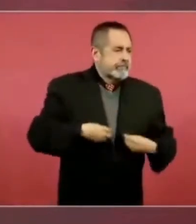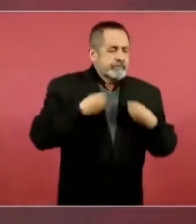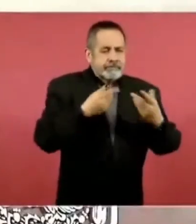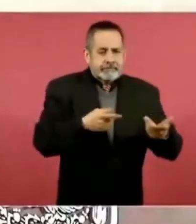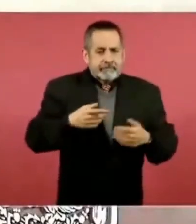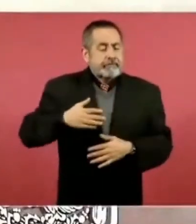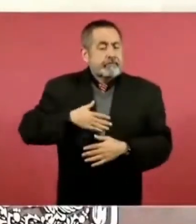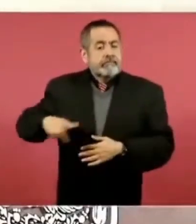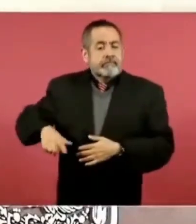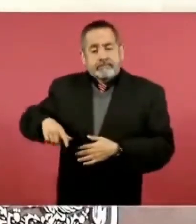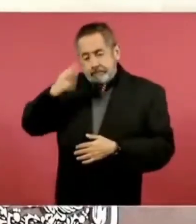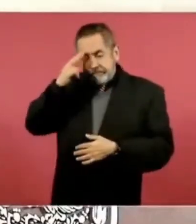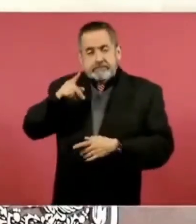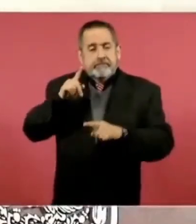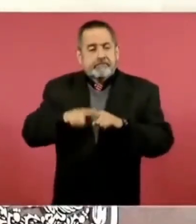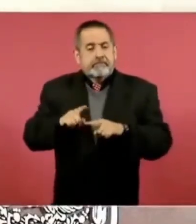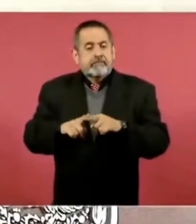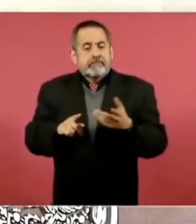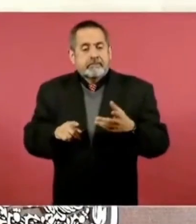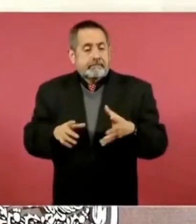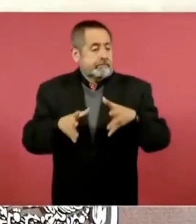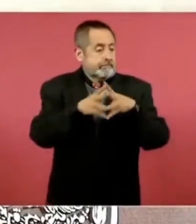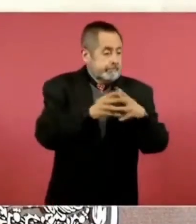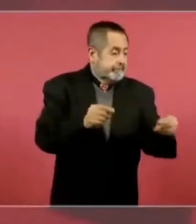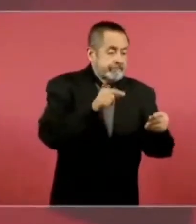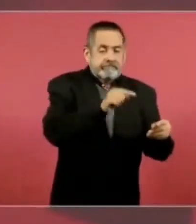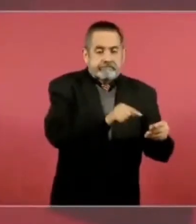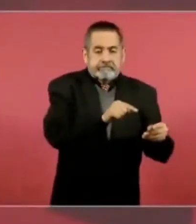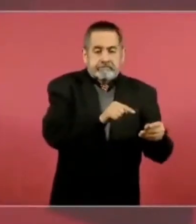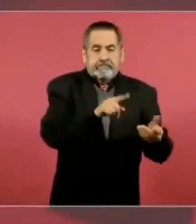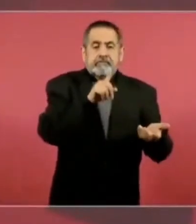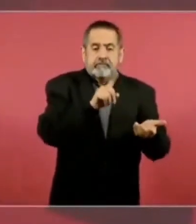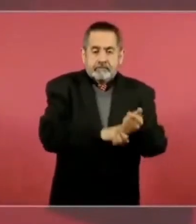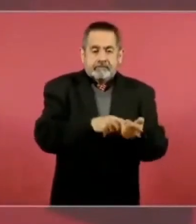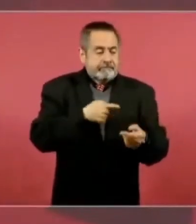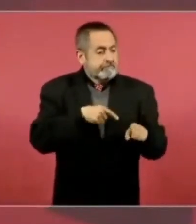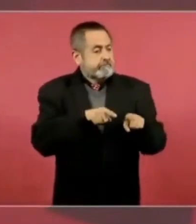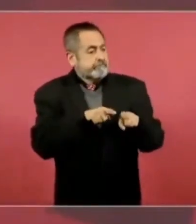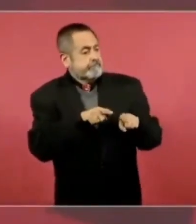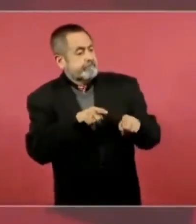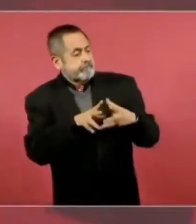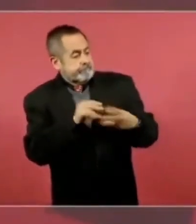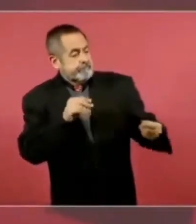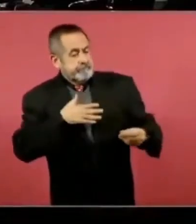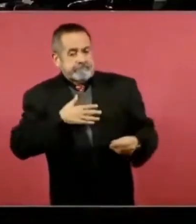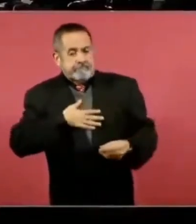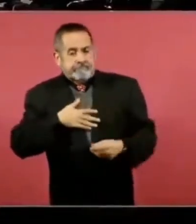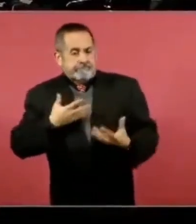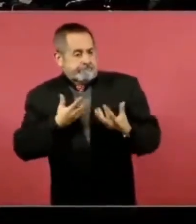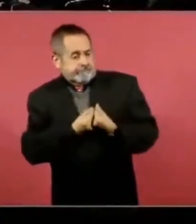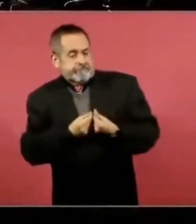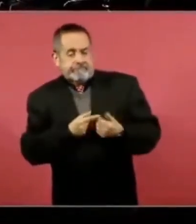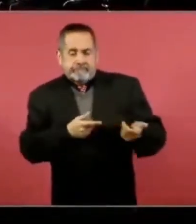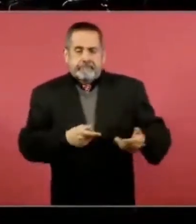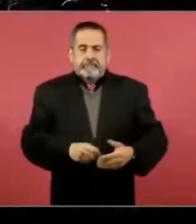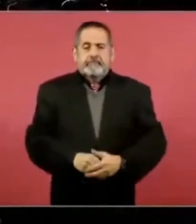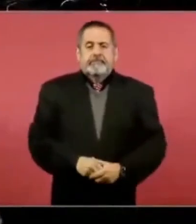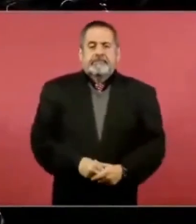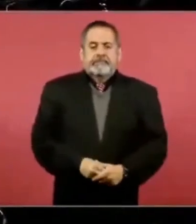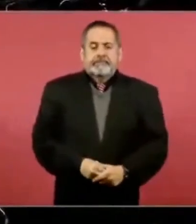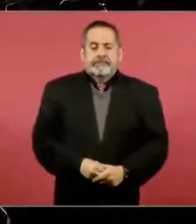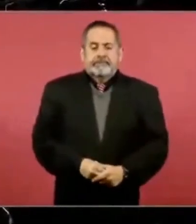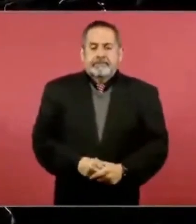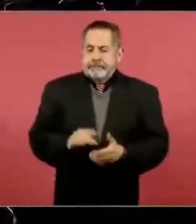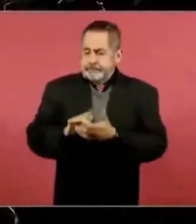de México, los y las desaparecidas son nuestros desaparecidos.